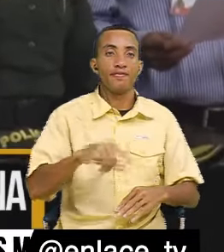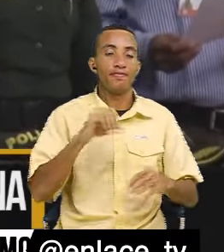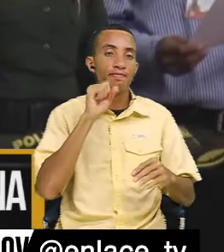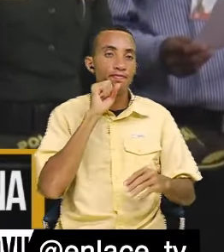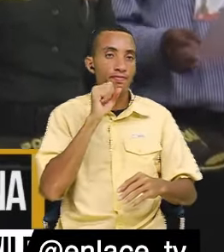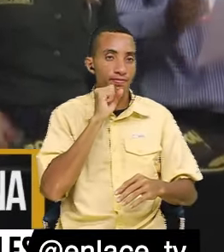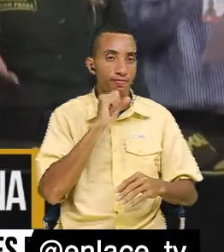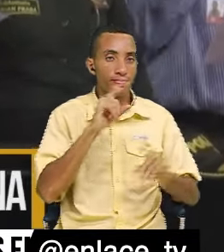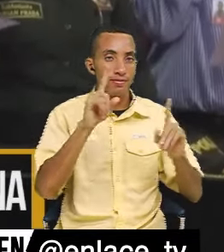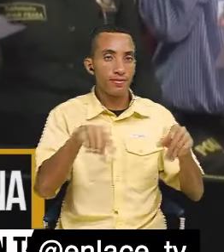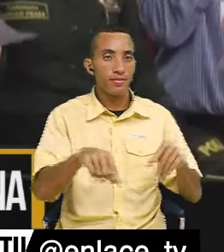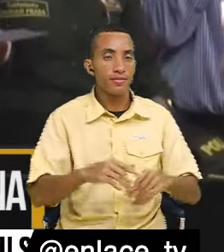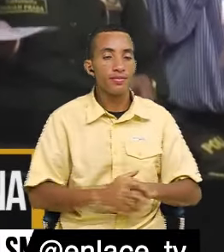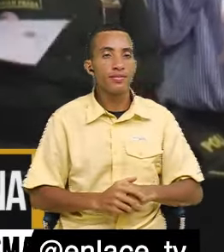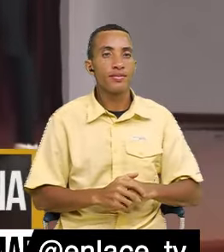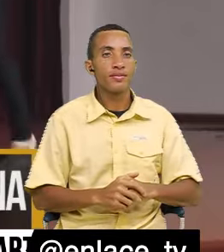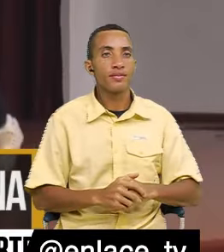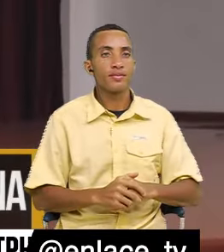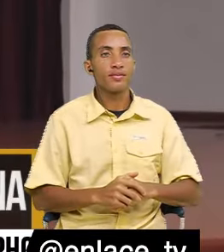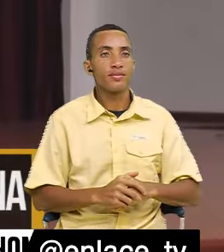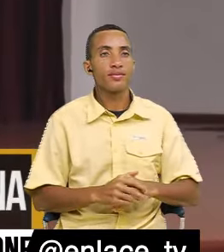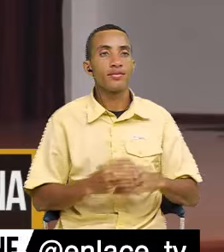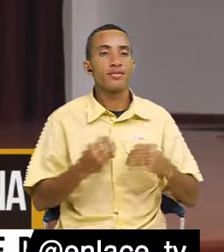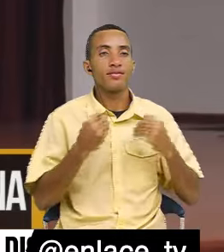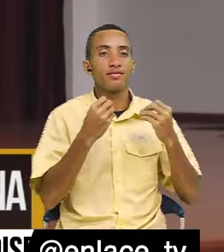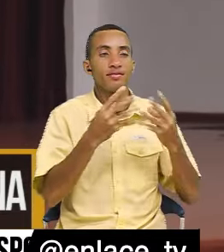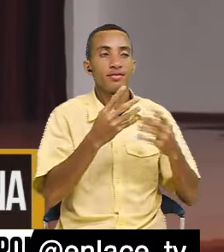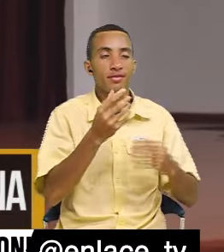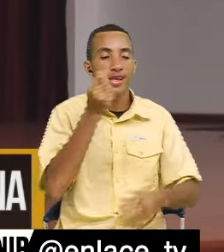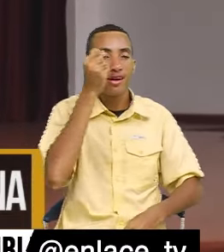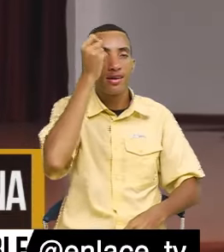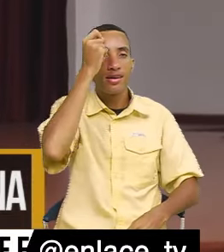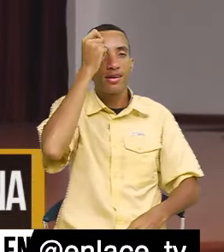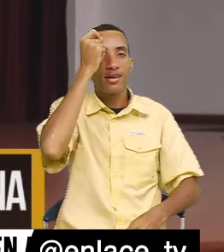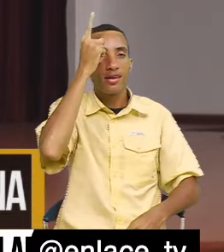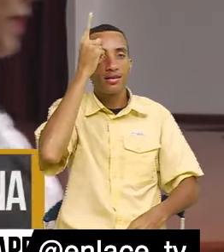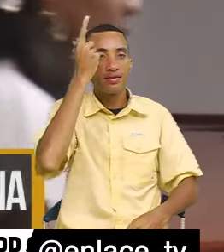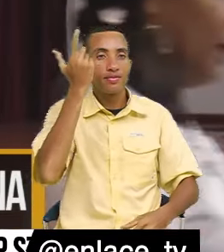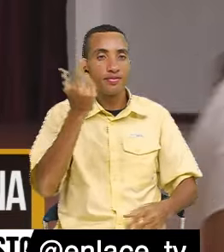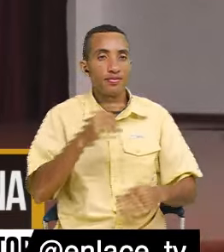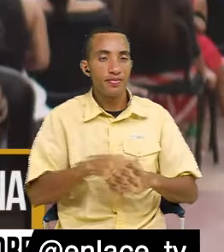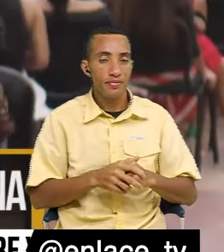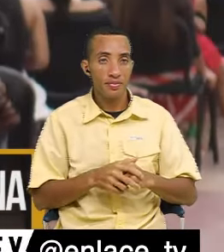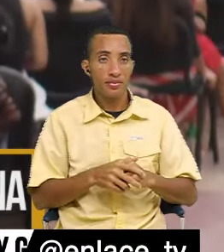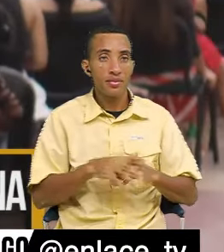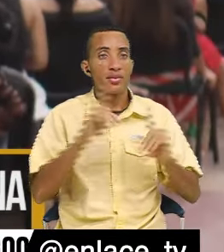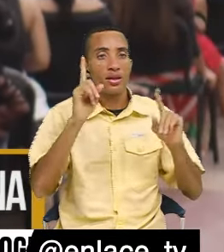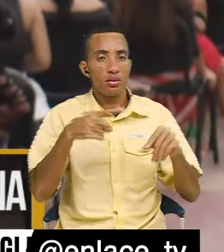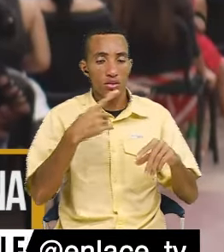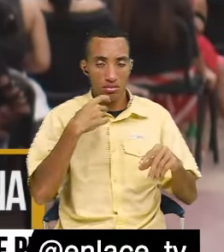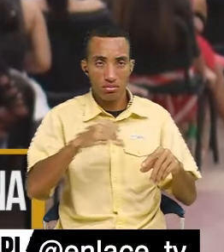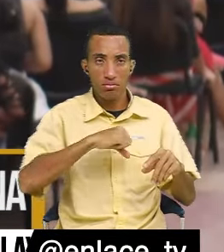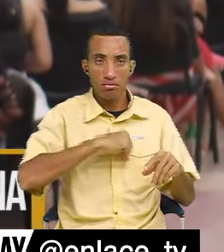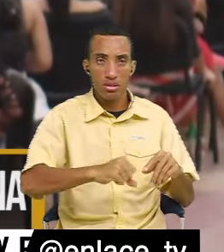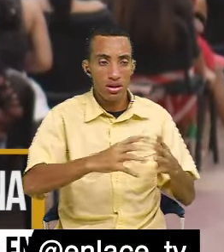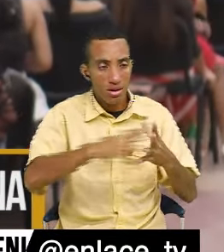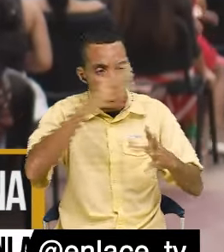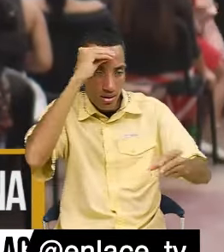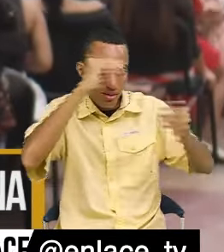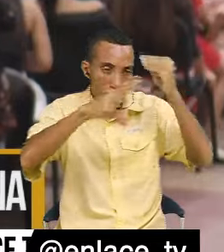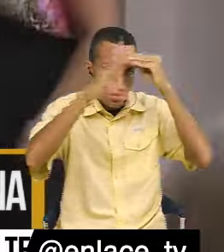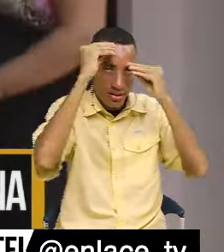Bermeja, para darnos entender que también tenemos derecho de aprender muchas